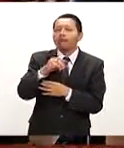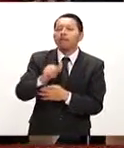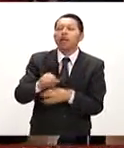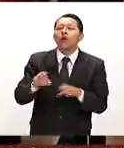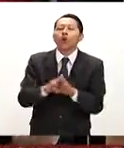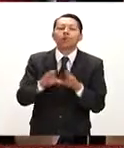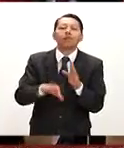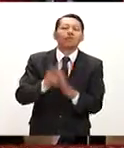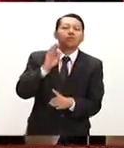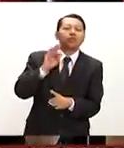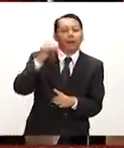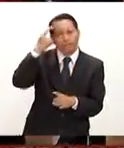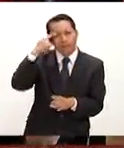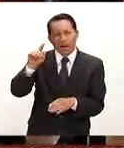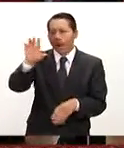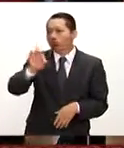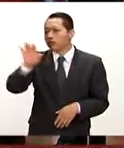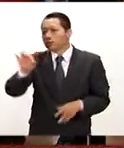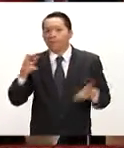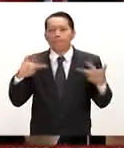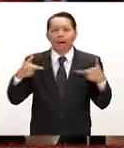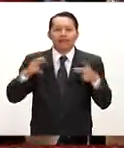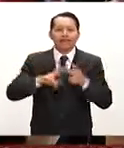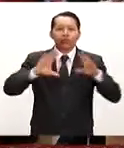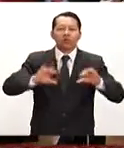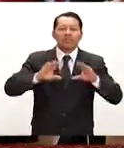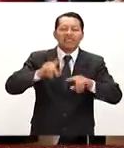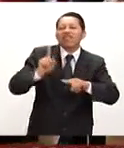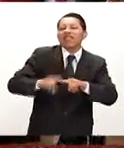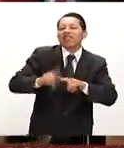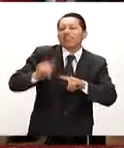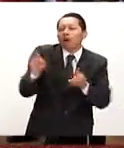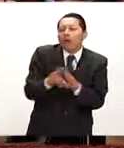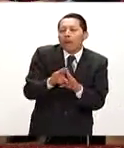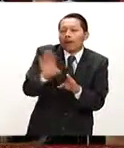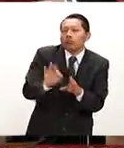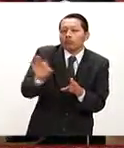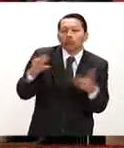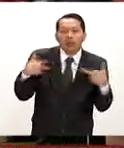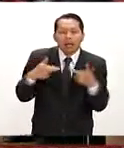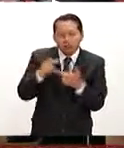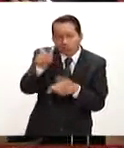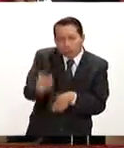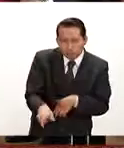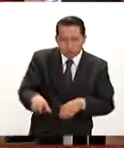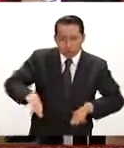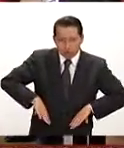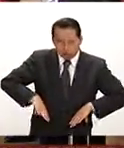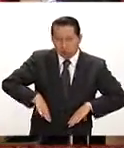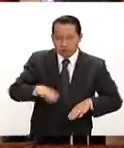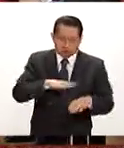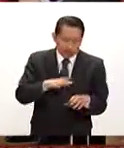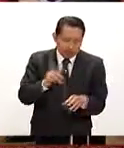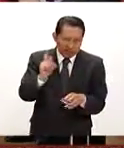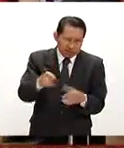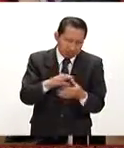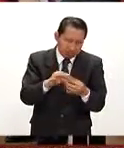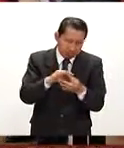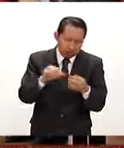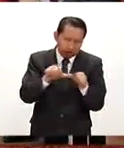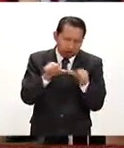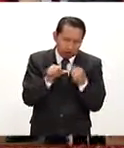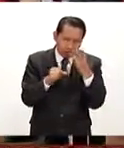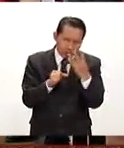la planta de profesores, quiénes son los que están detrás, pues de estas 4 áreas que usted comenta en la universidad.